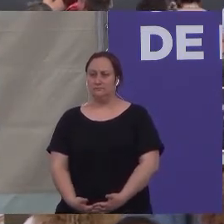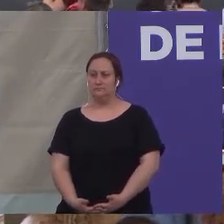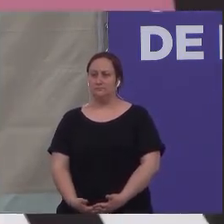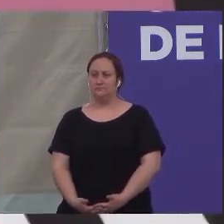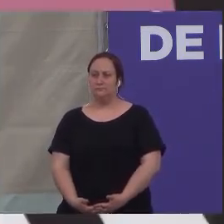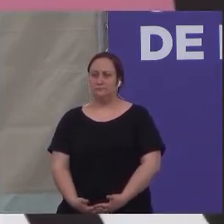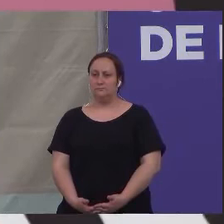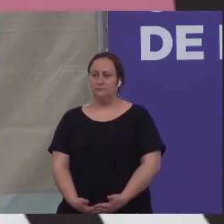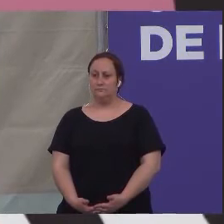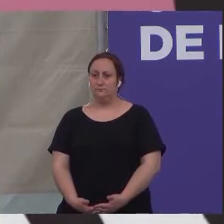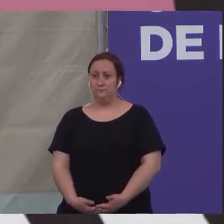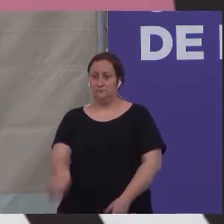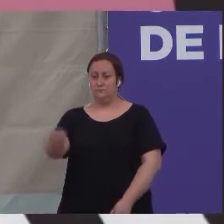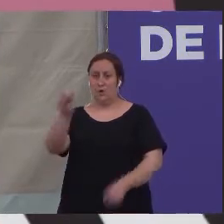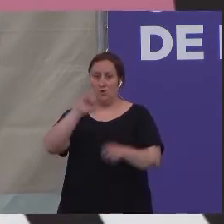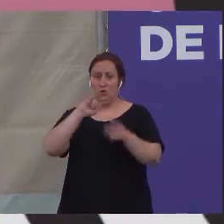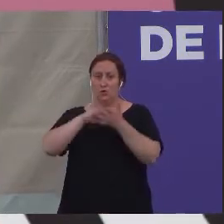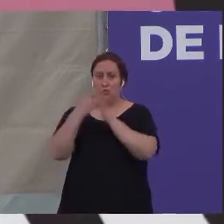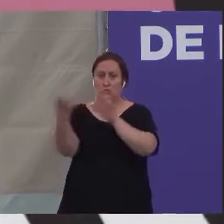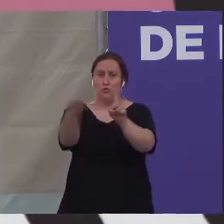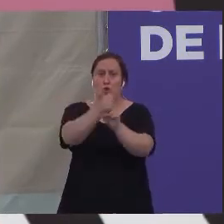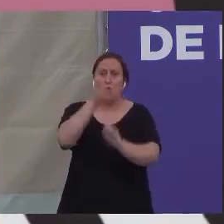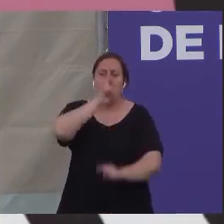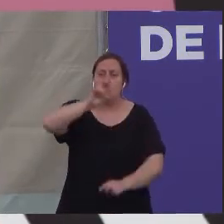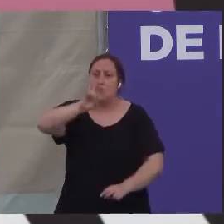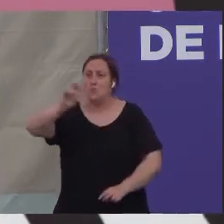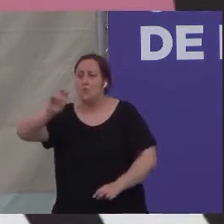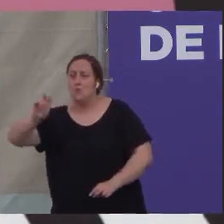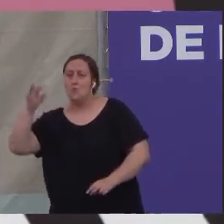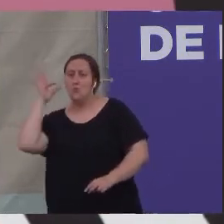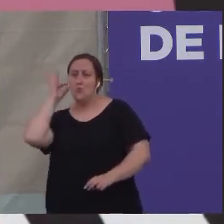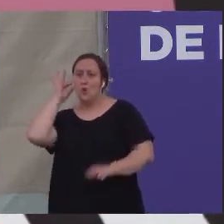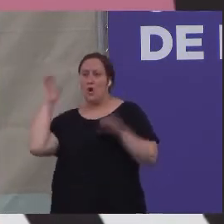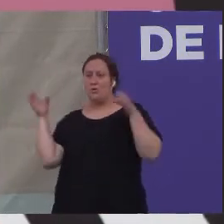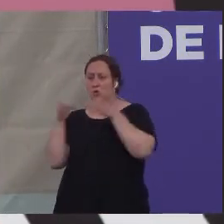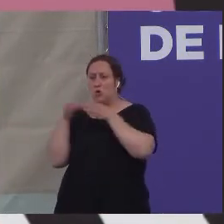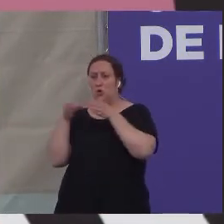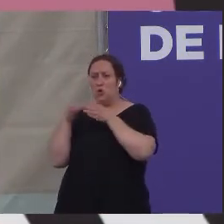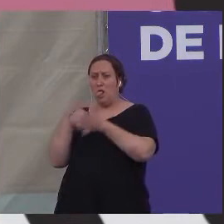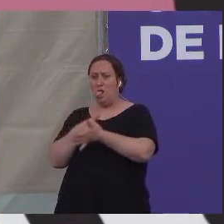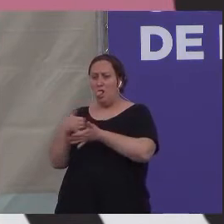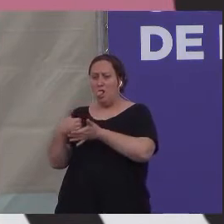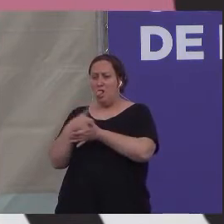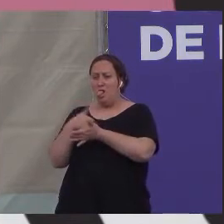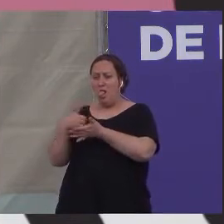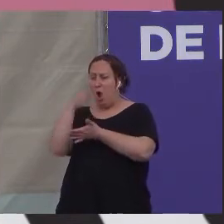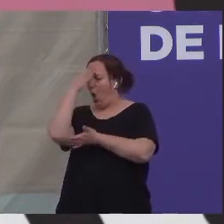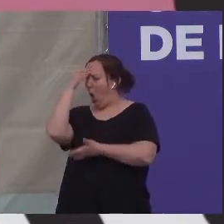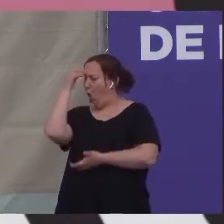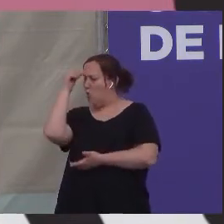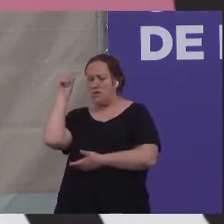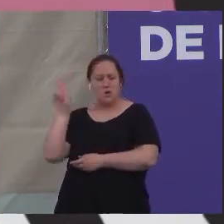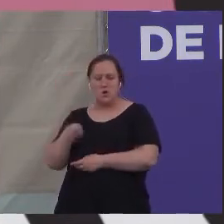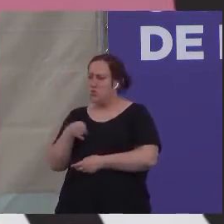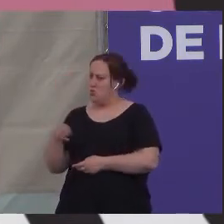En esa búsqueda de soluciones que tenemos que dar a las mujeres de los colectivos más vulnerables. No nos olvidemos nunca